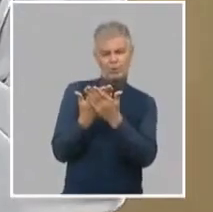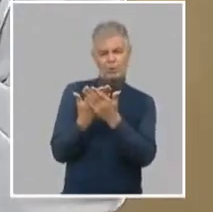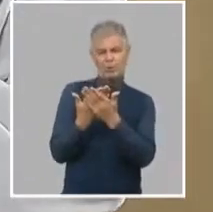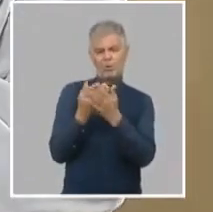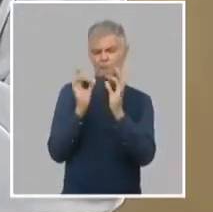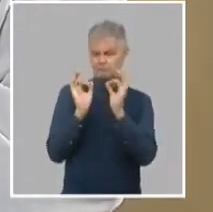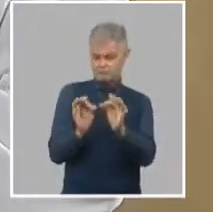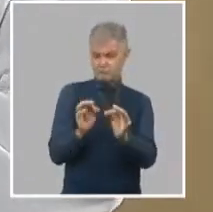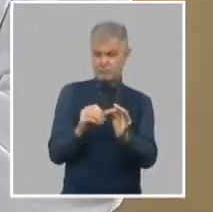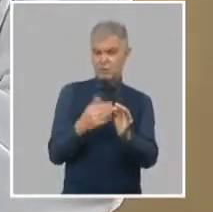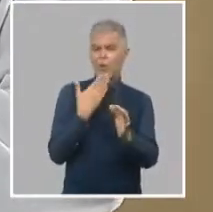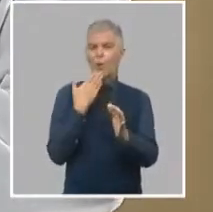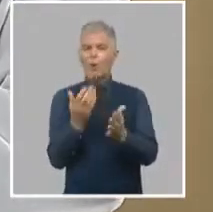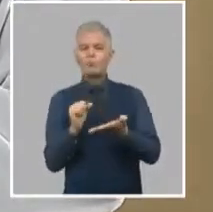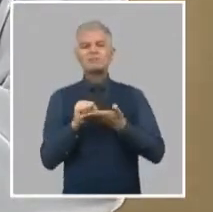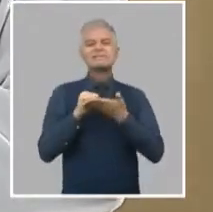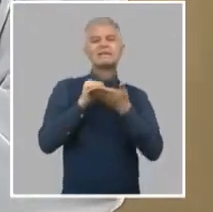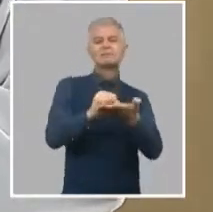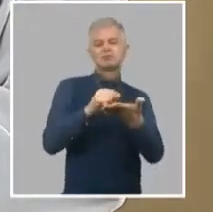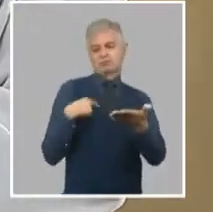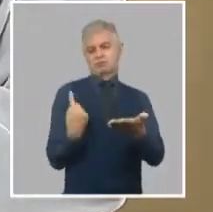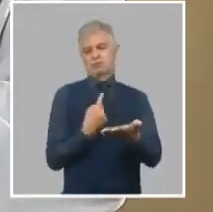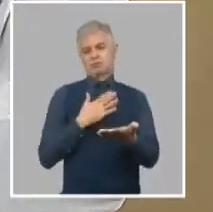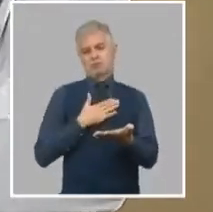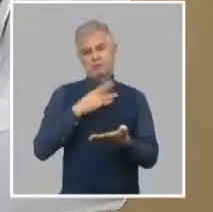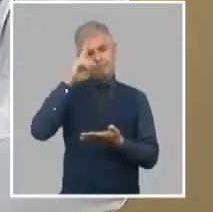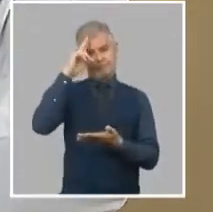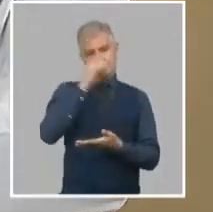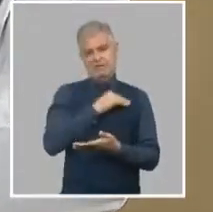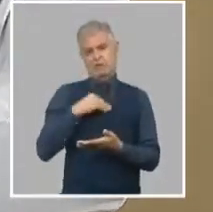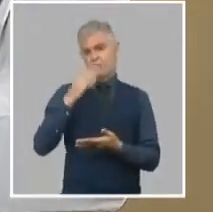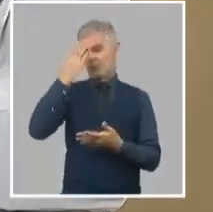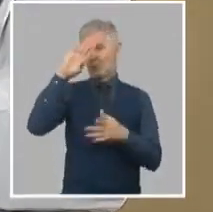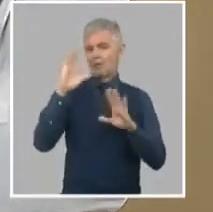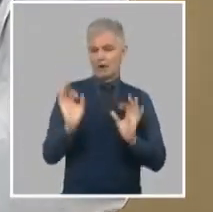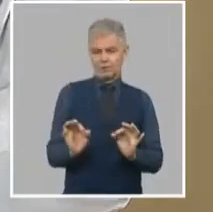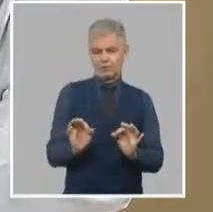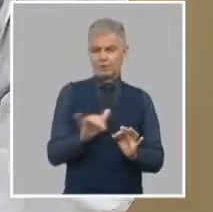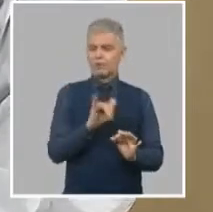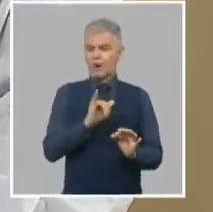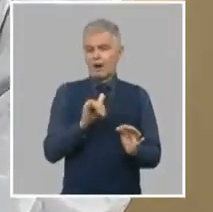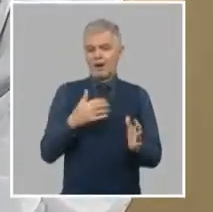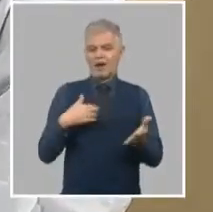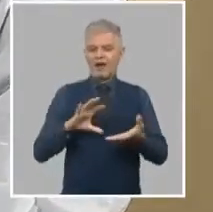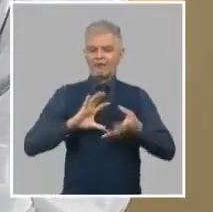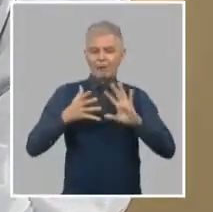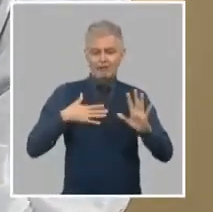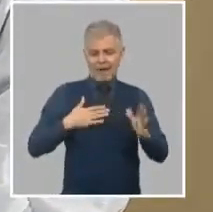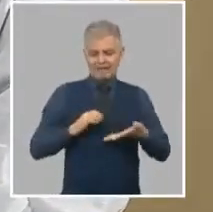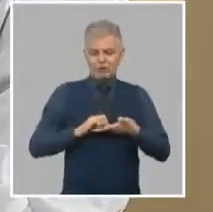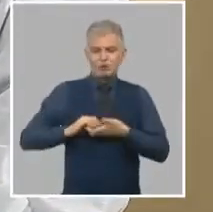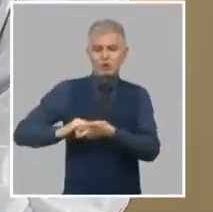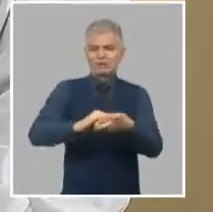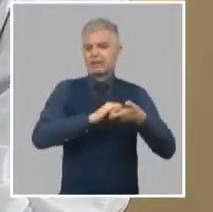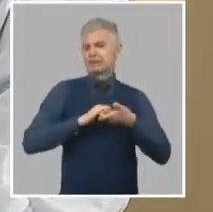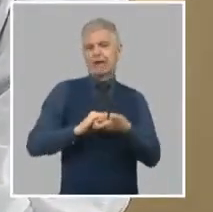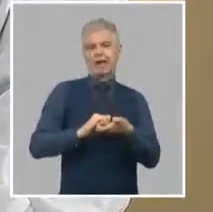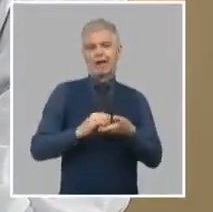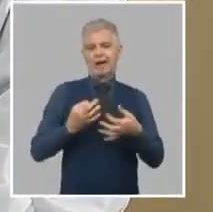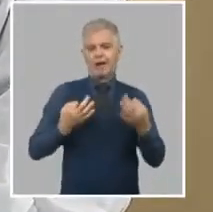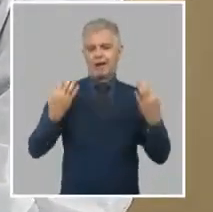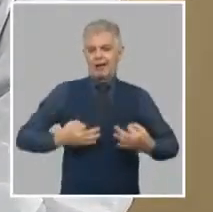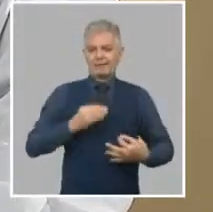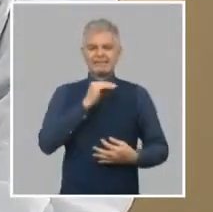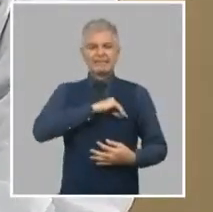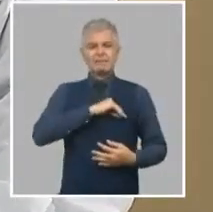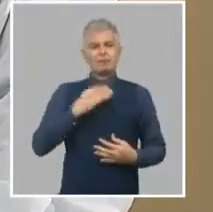directamente los servicios que nosotros le prestábamos, pero además con la solidaridad y el humanismo que lo hacían los médicos cubanos.